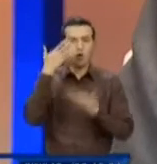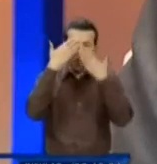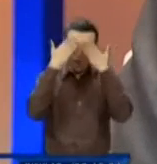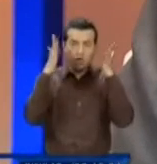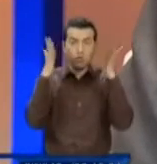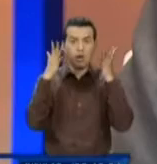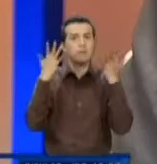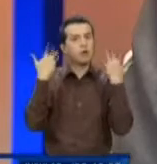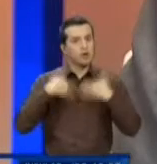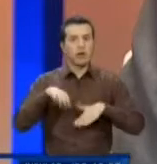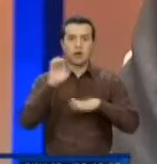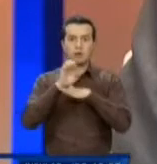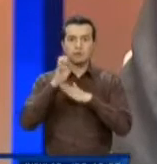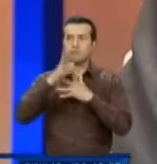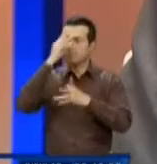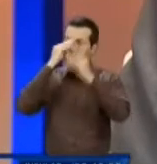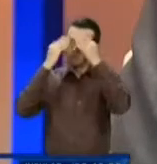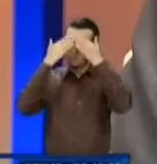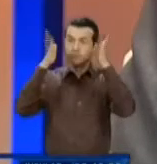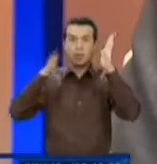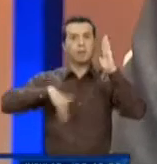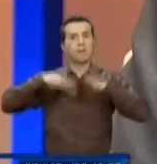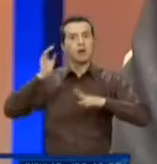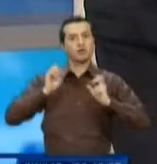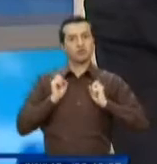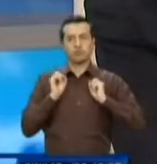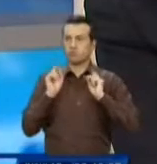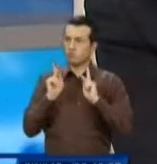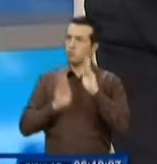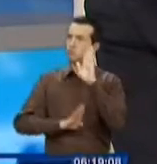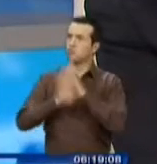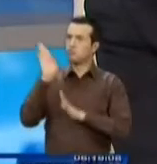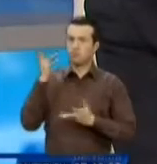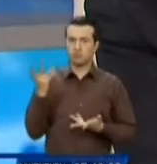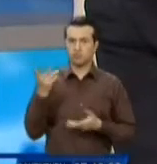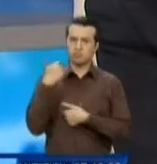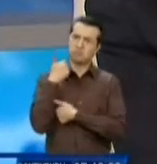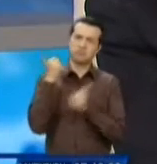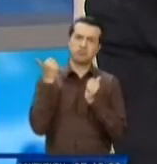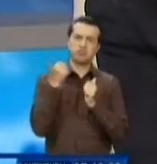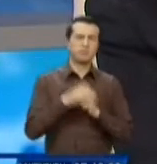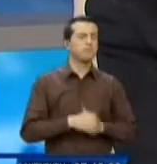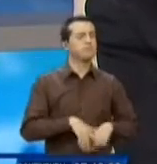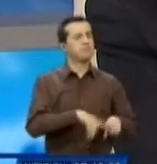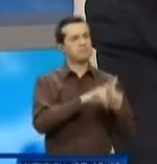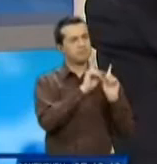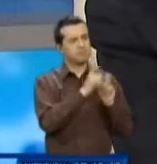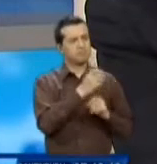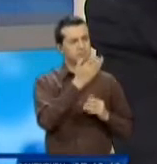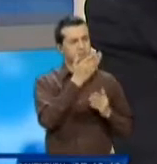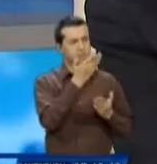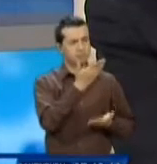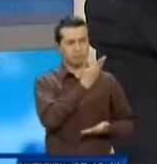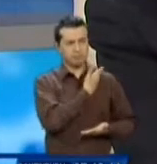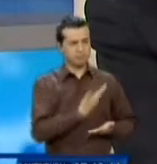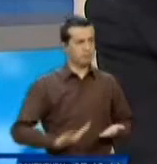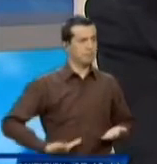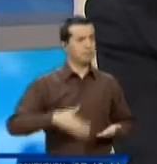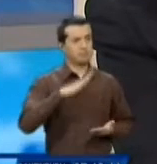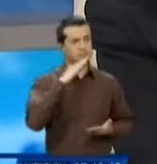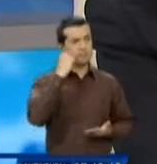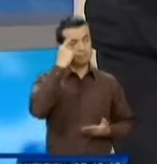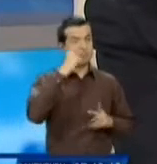mejores oportunidades. Ahora, ¿qué tanto el Rafael Correa que inicia